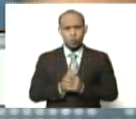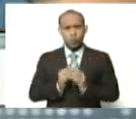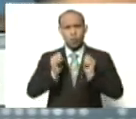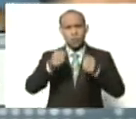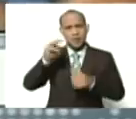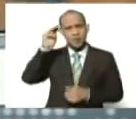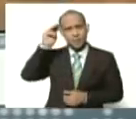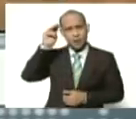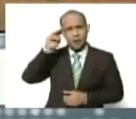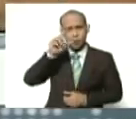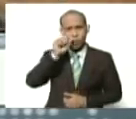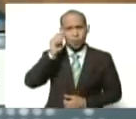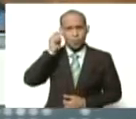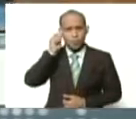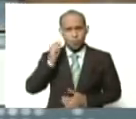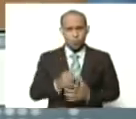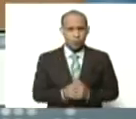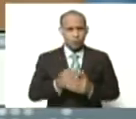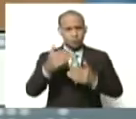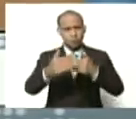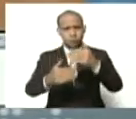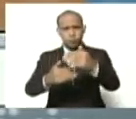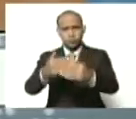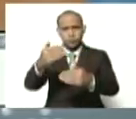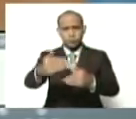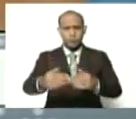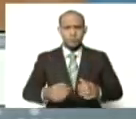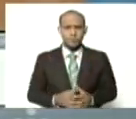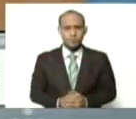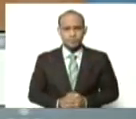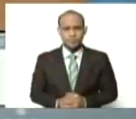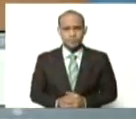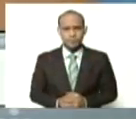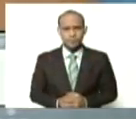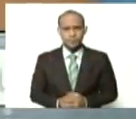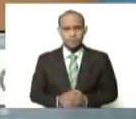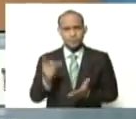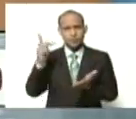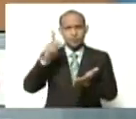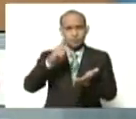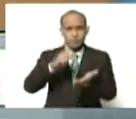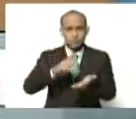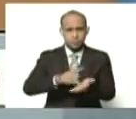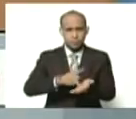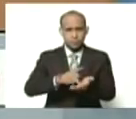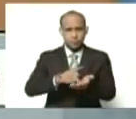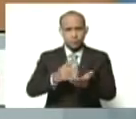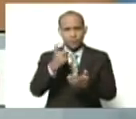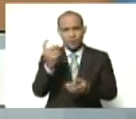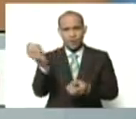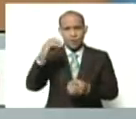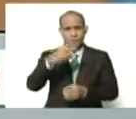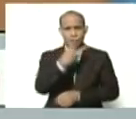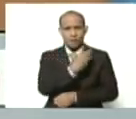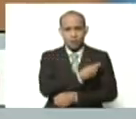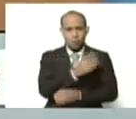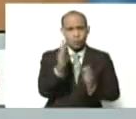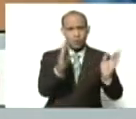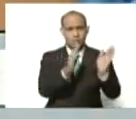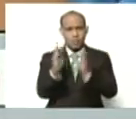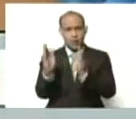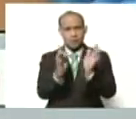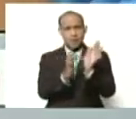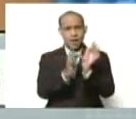y las maestras, progresivamente. En la llegada del resto de las vacunas, ahora en marzo,